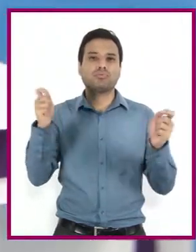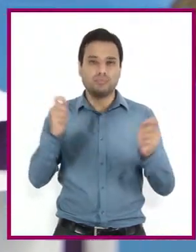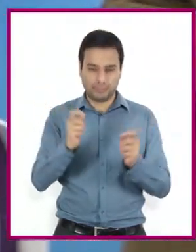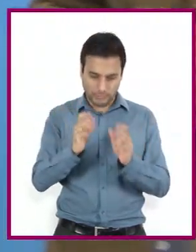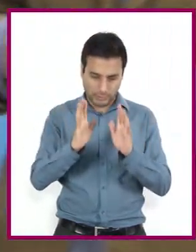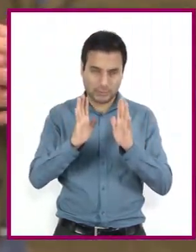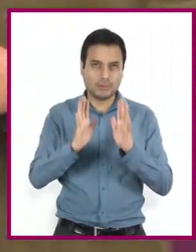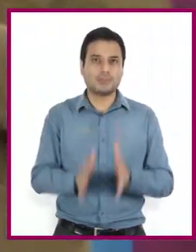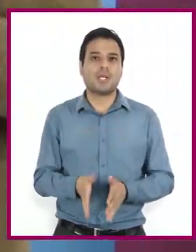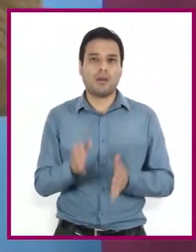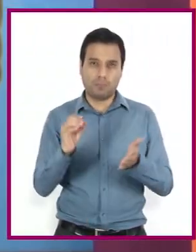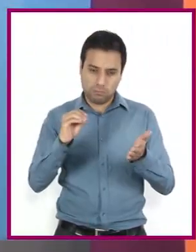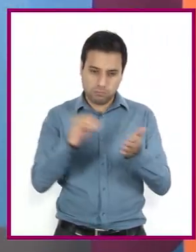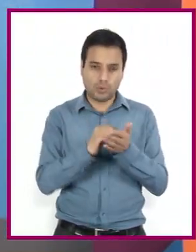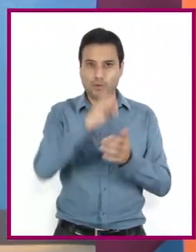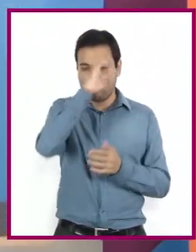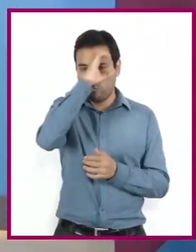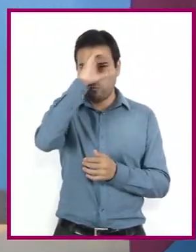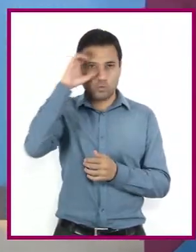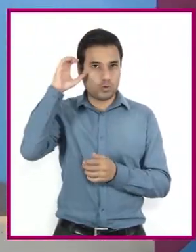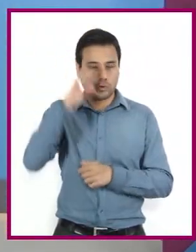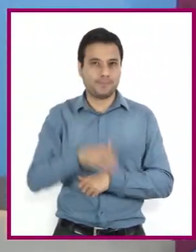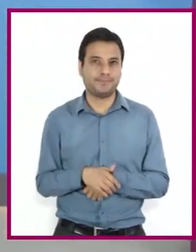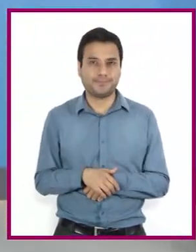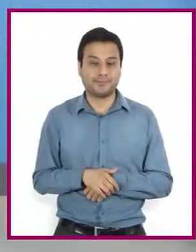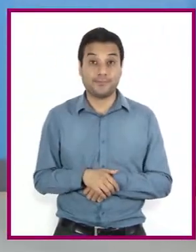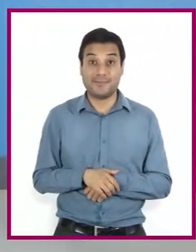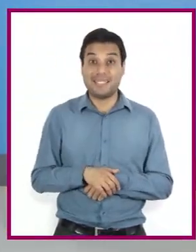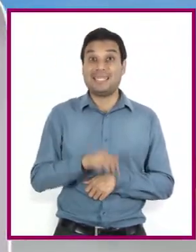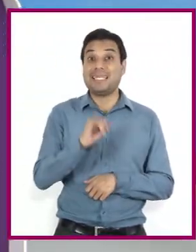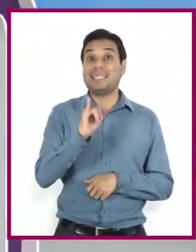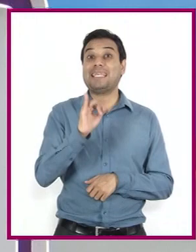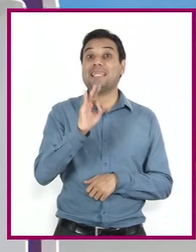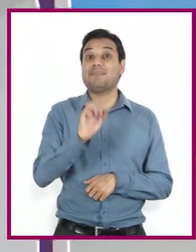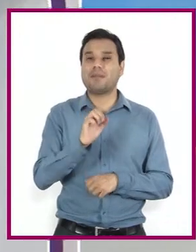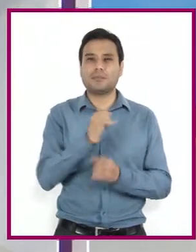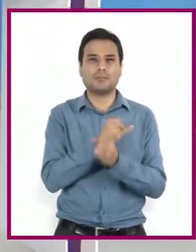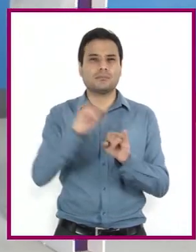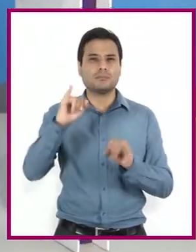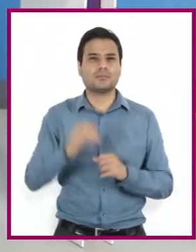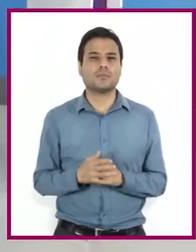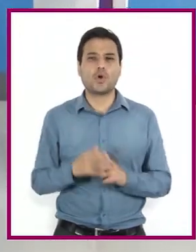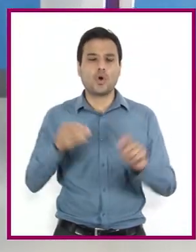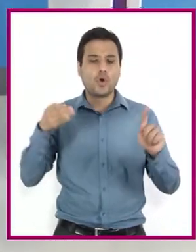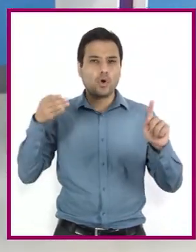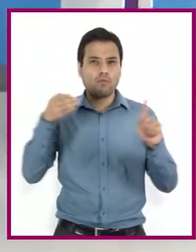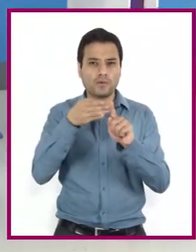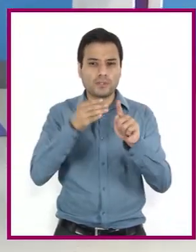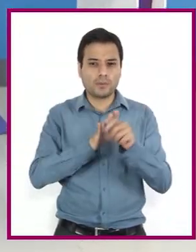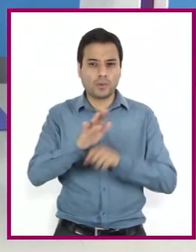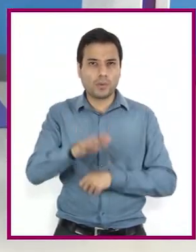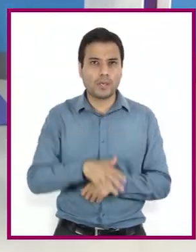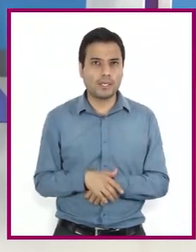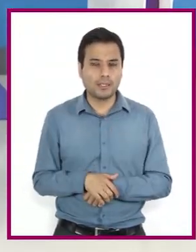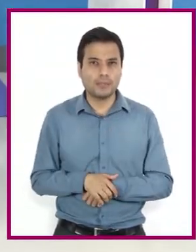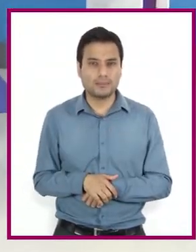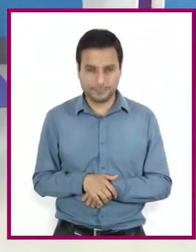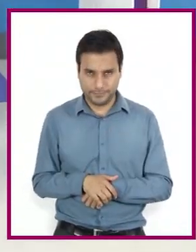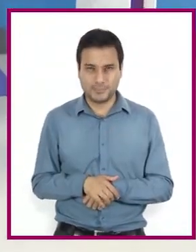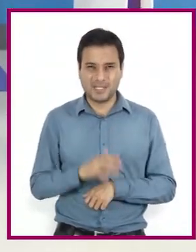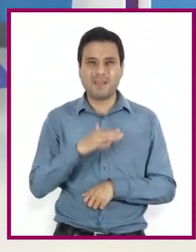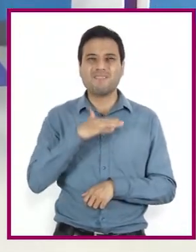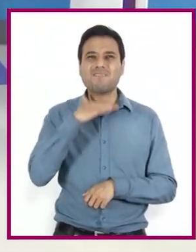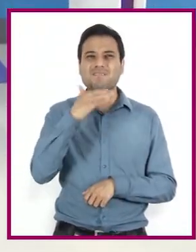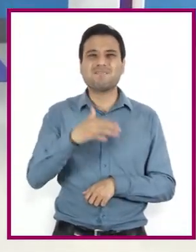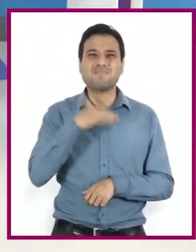fotografía. La autonomía que se dio al IFE tenía entre sus objetivos contrarrestar las prácticas fraudulentas